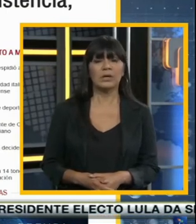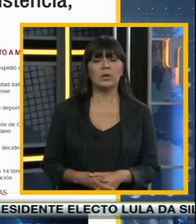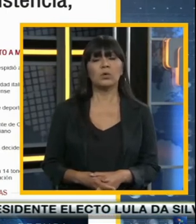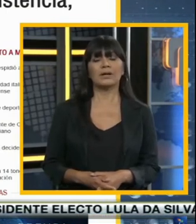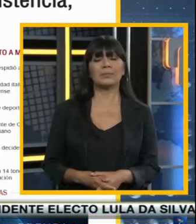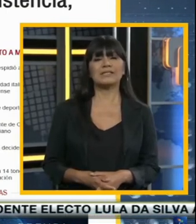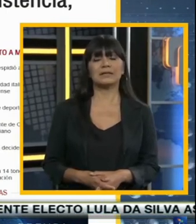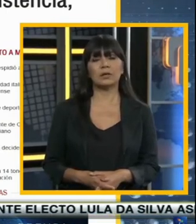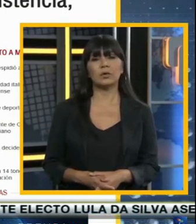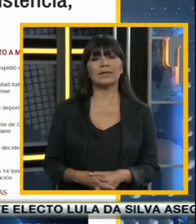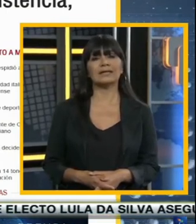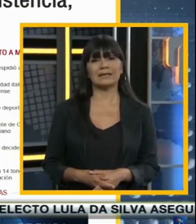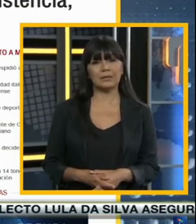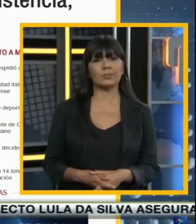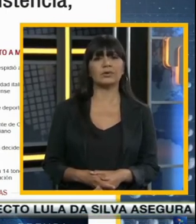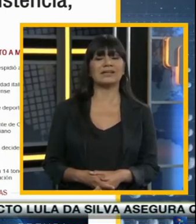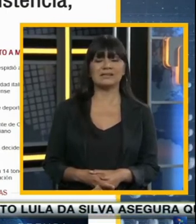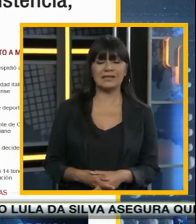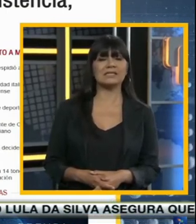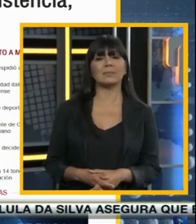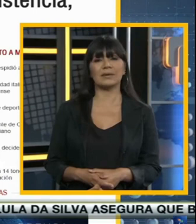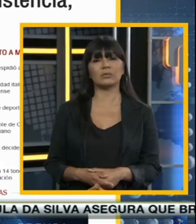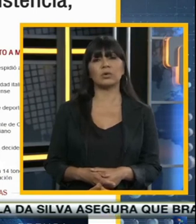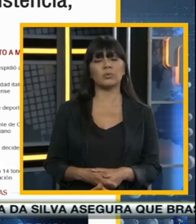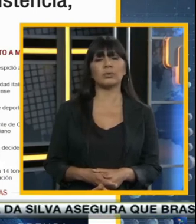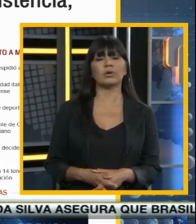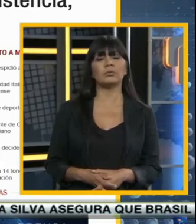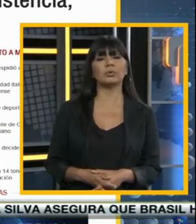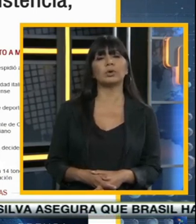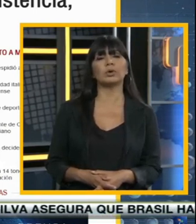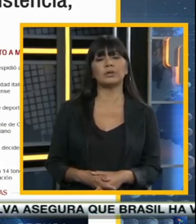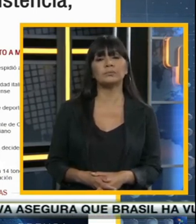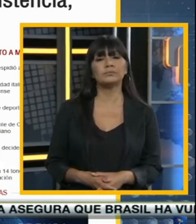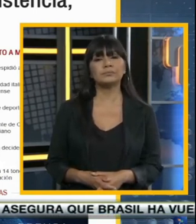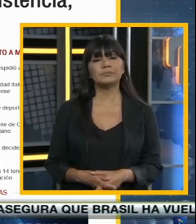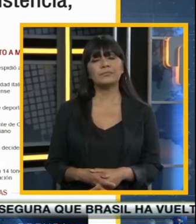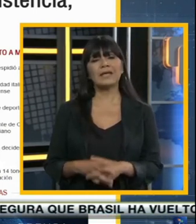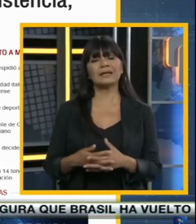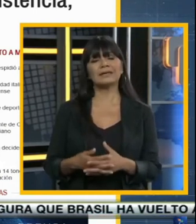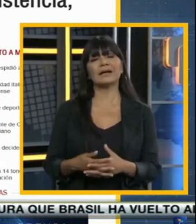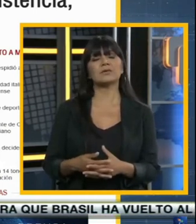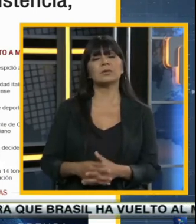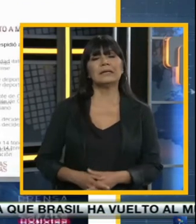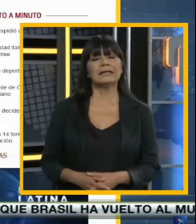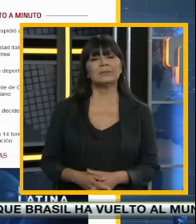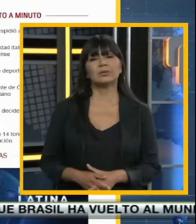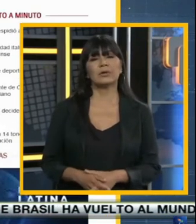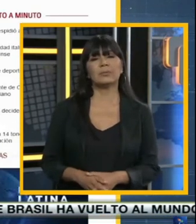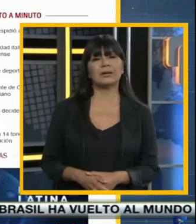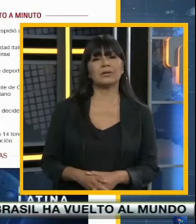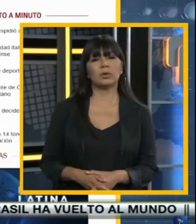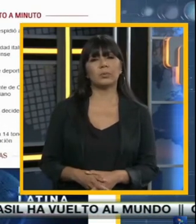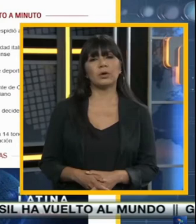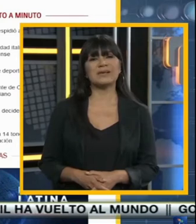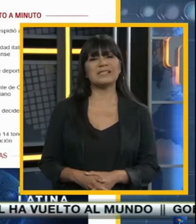eurodiputado. Cuba representa hoy este ejemplo de resistencia para todos los pueblos del mundo, lo dijo en este caso el diputado